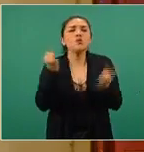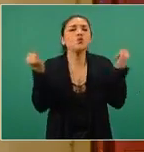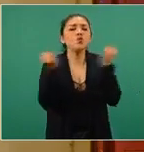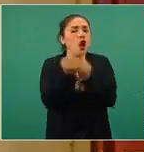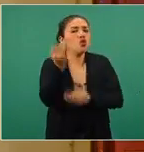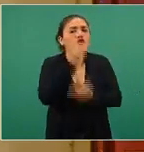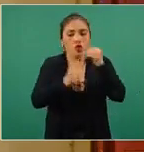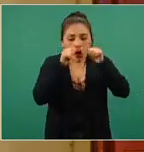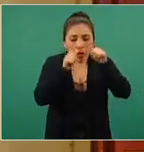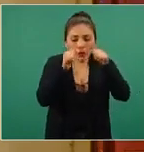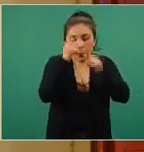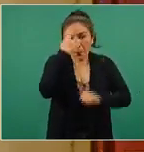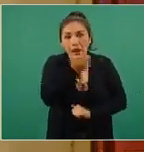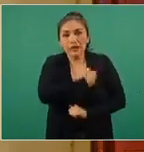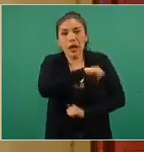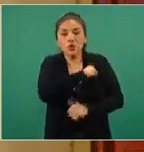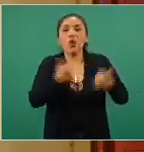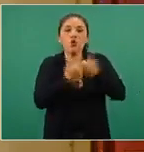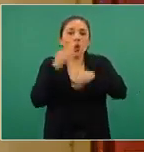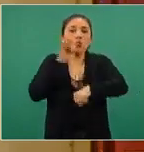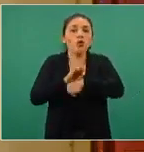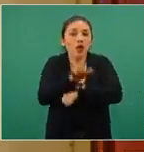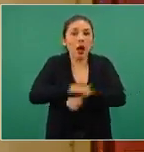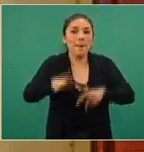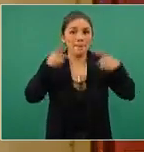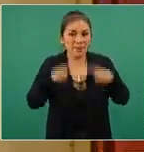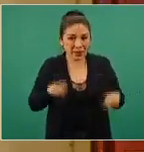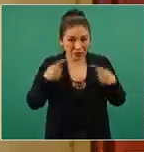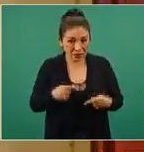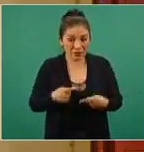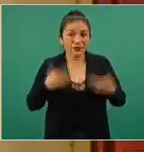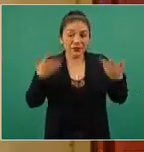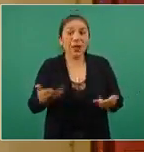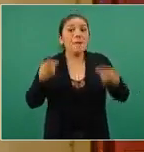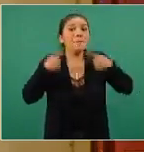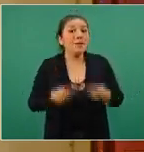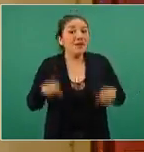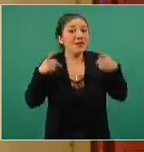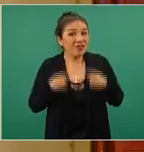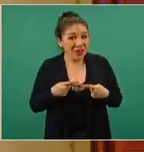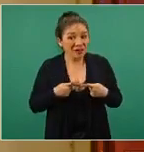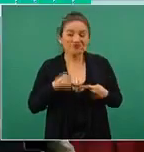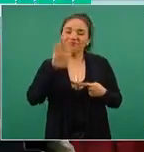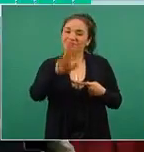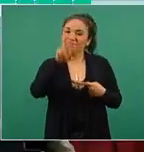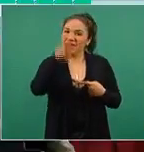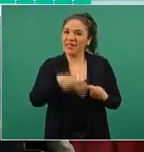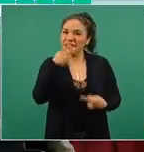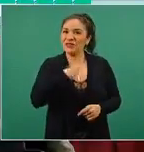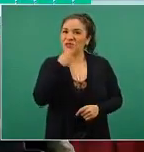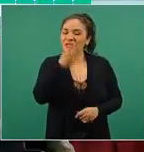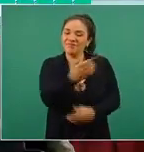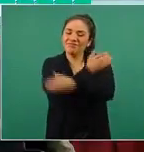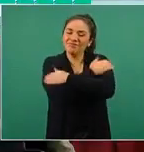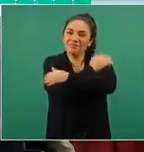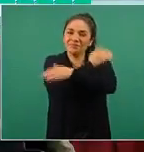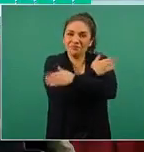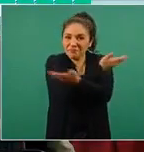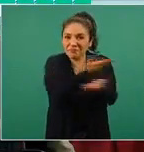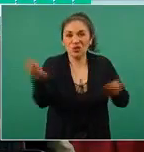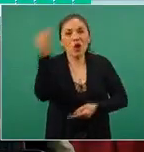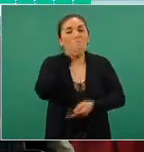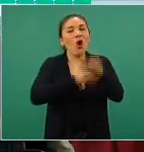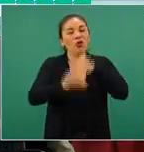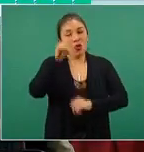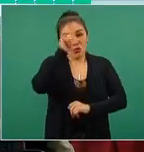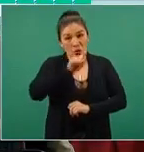servicios de salud y protegemos a la población. Y el capital humano, y desde aquí mando un fuerte abrazo a todo el